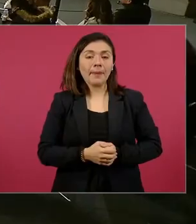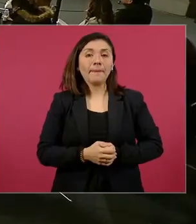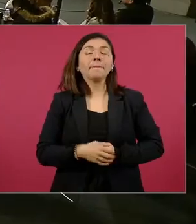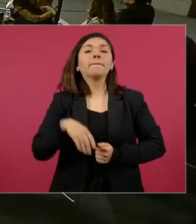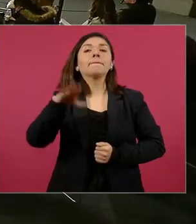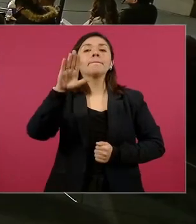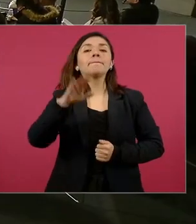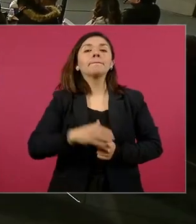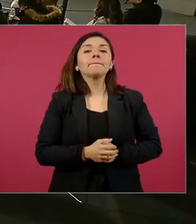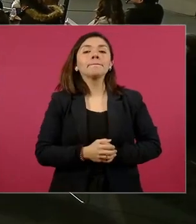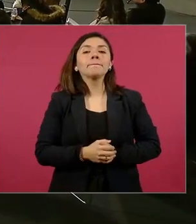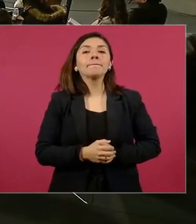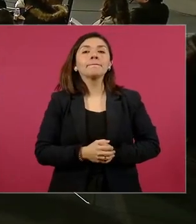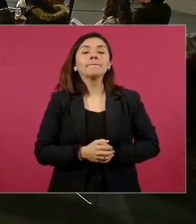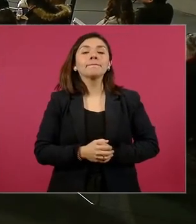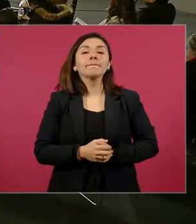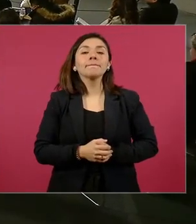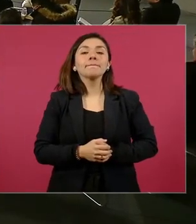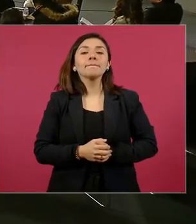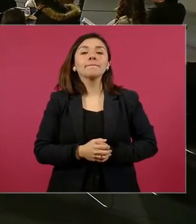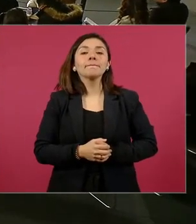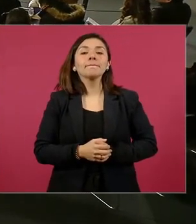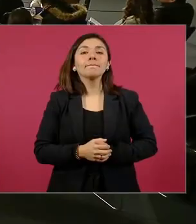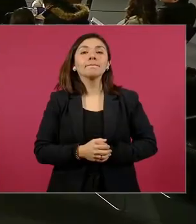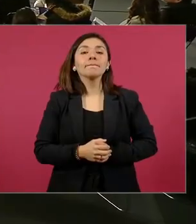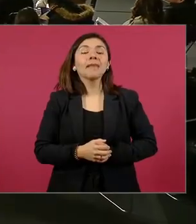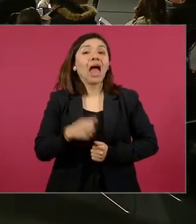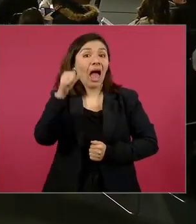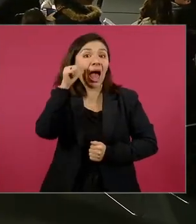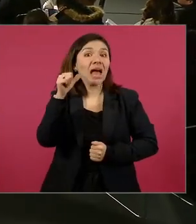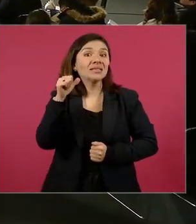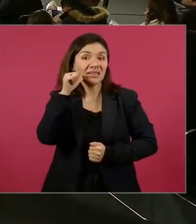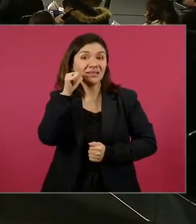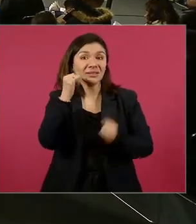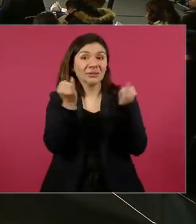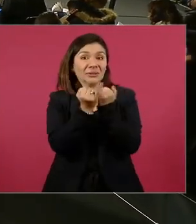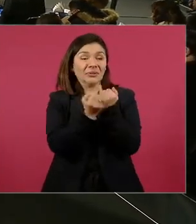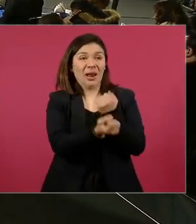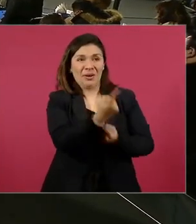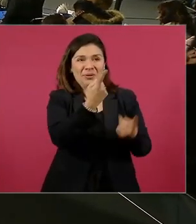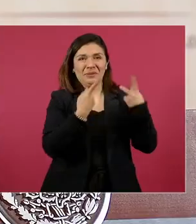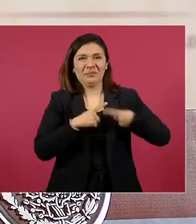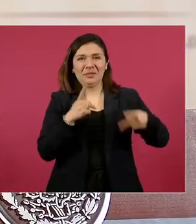Presidente, nada más si me permite. Todavía ayer veía yo a alguien que decía que me estaban